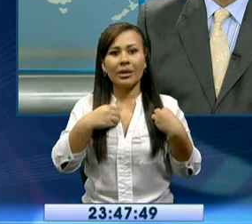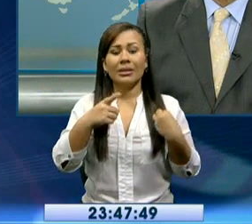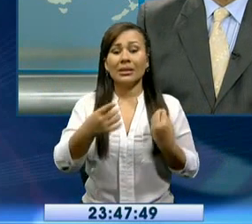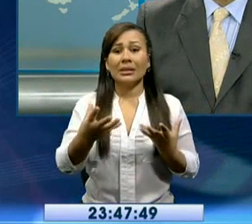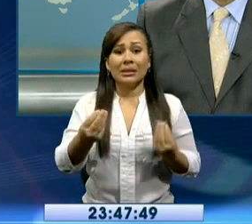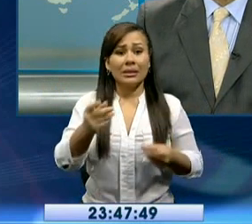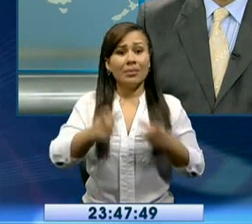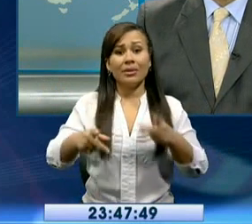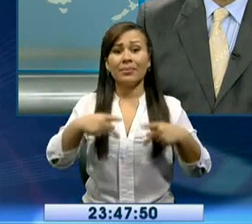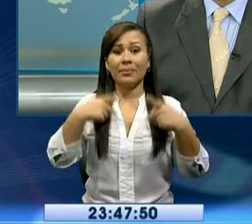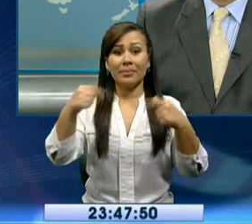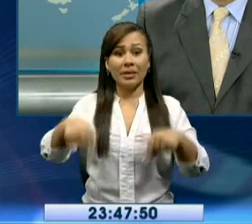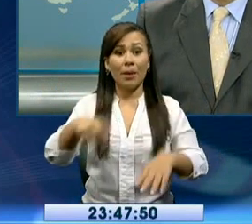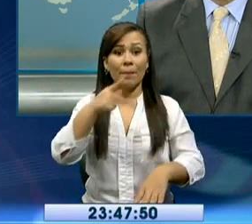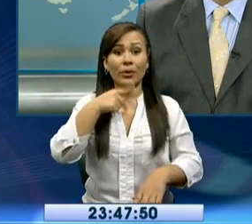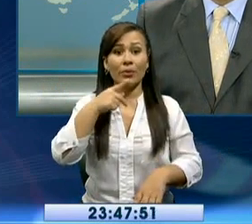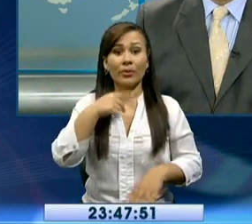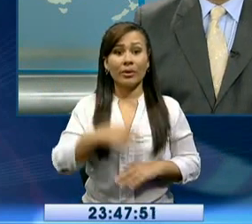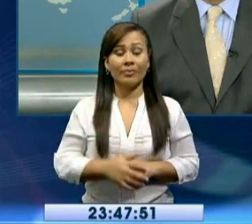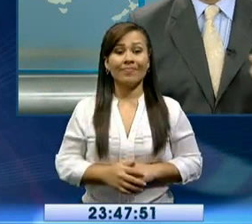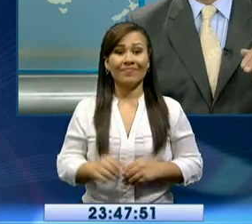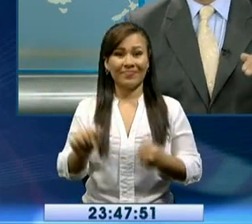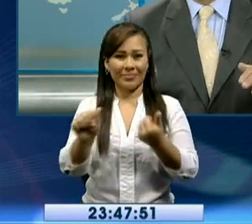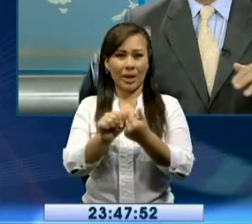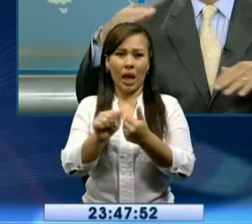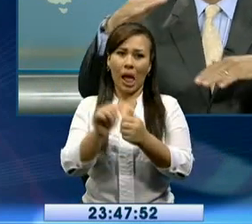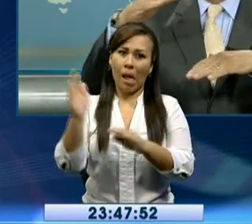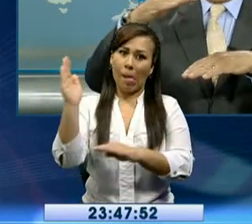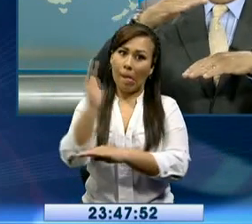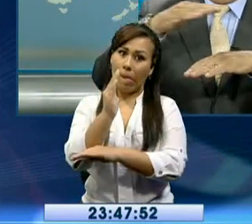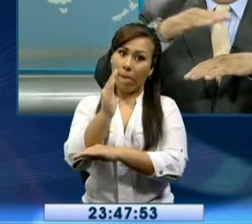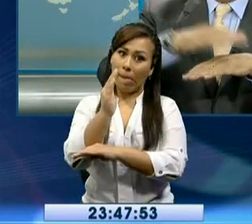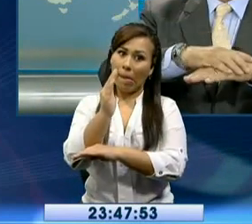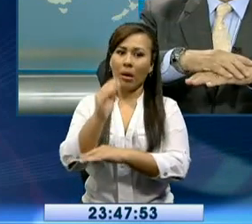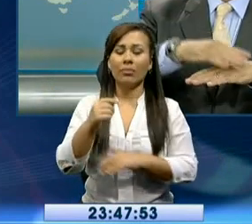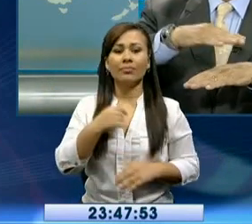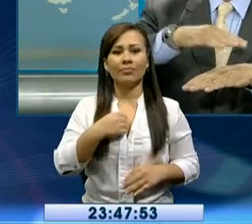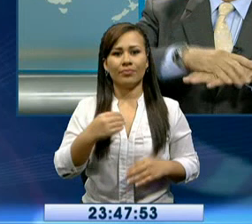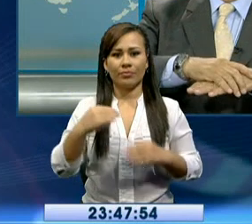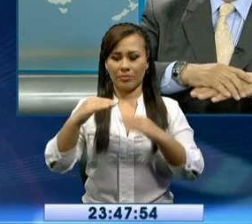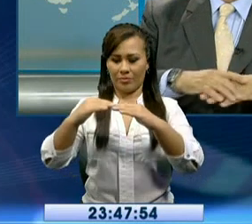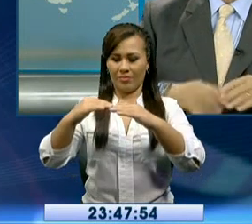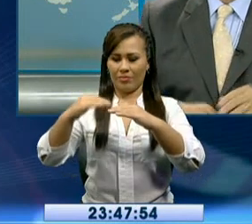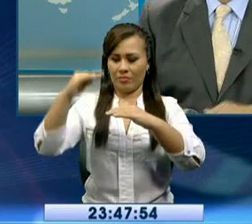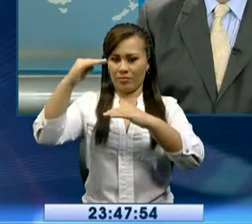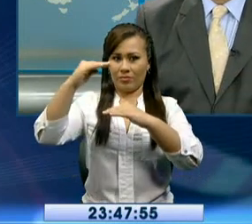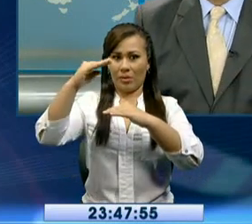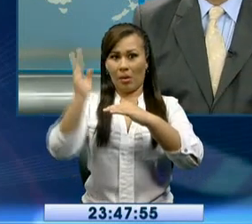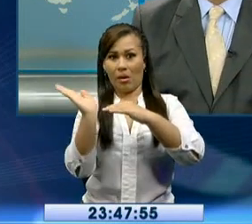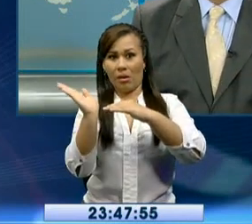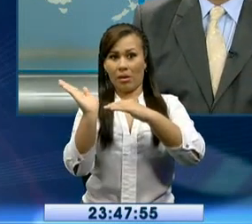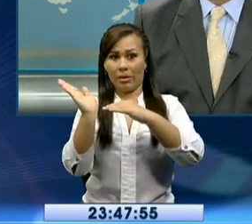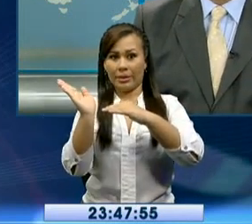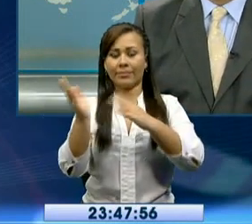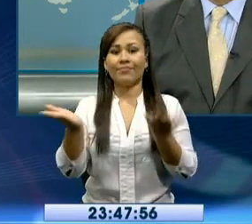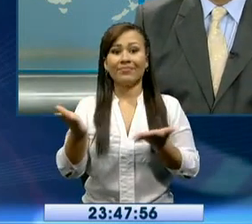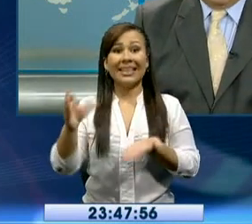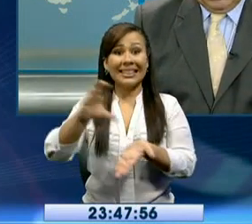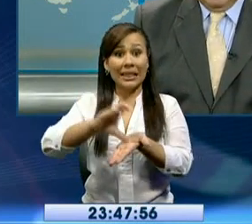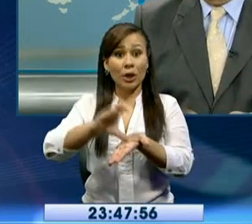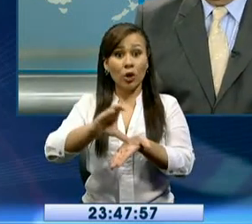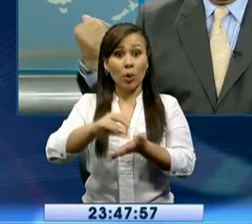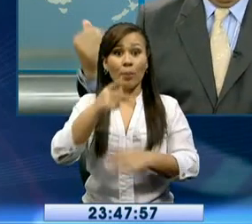gente que vive aquí en Maravilla. Es uno que estaba como que caído de un lado, ¿verdad? En el centro de Puerto Viejo,